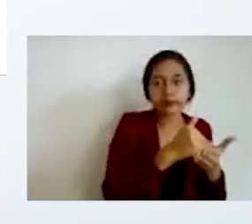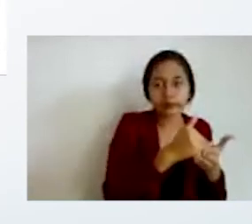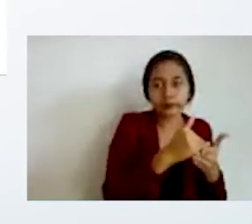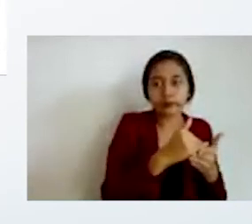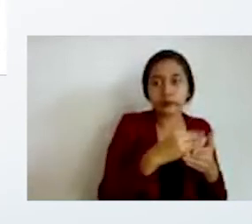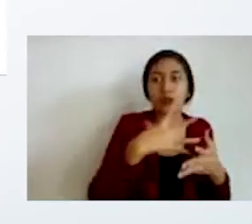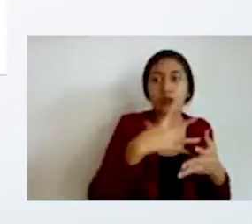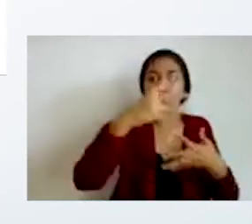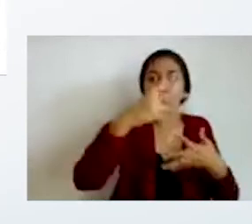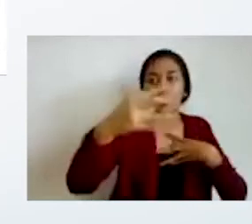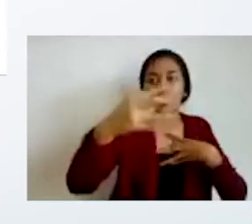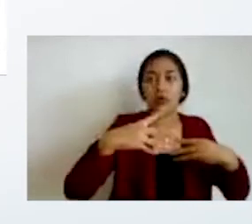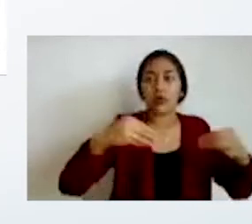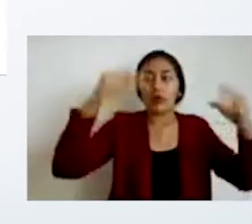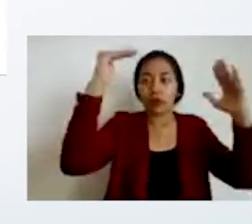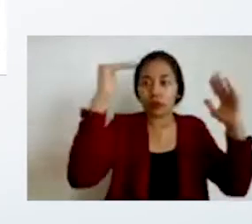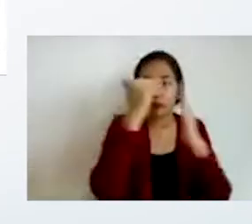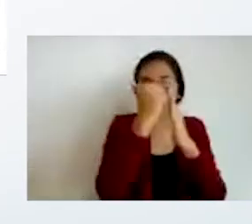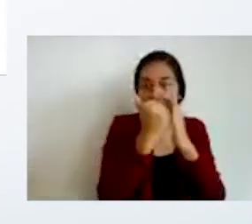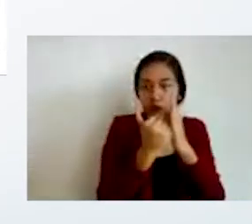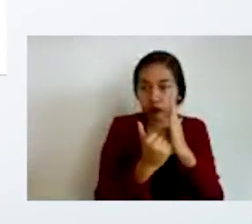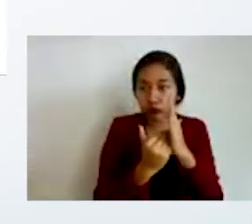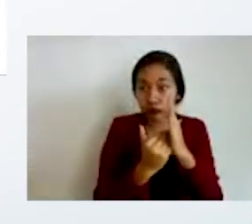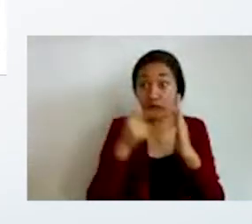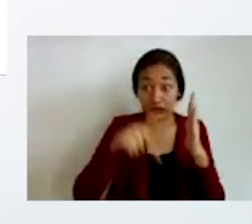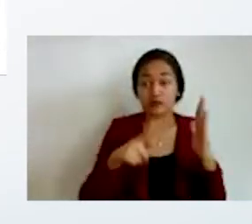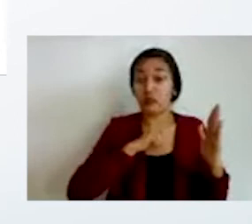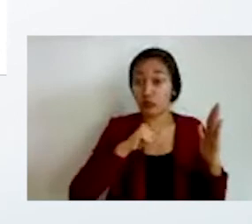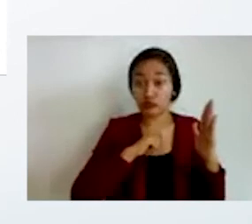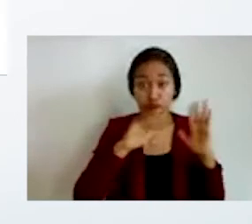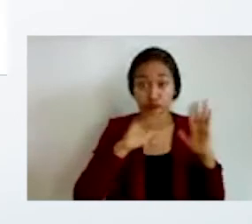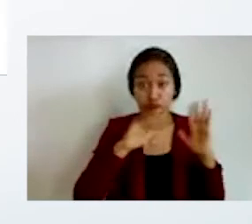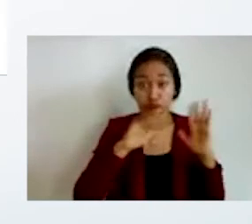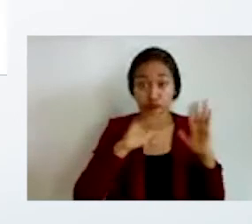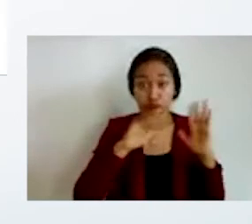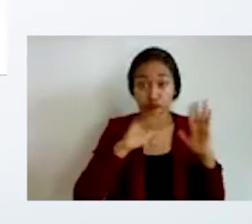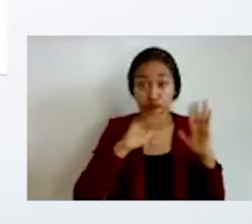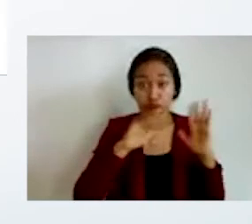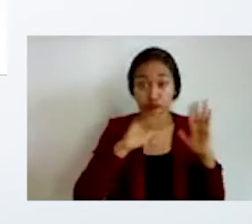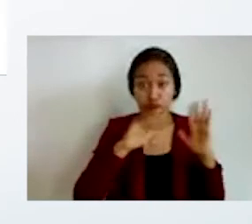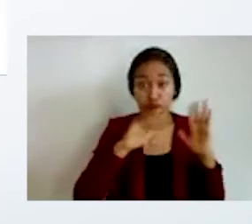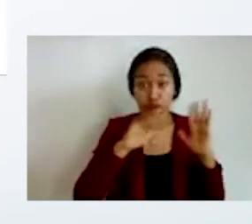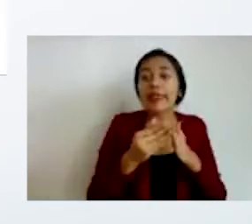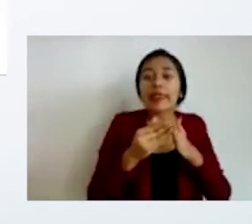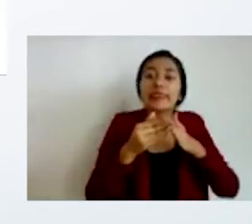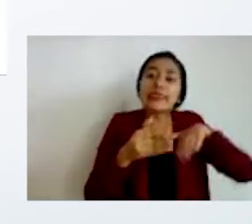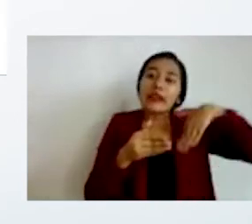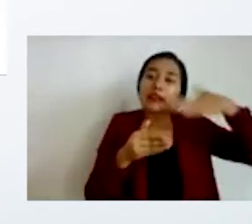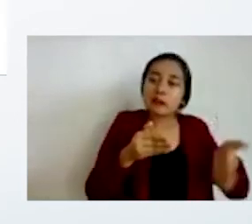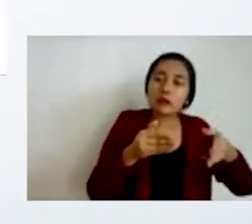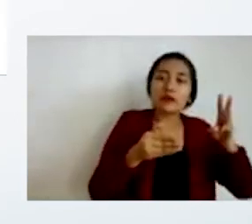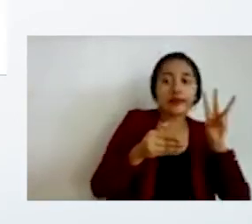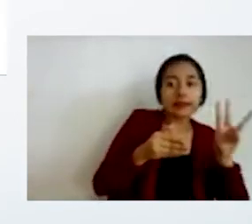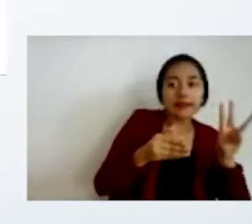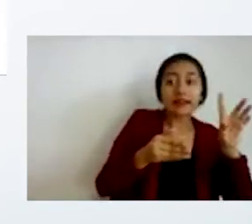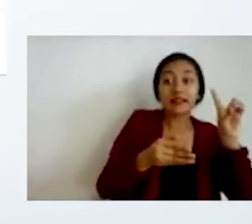de tener la tos, el dolor de garganta y la calentura, al menos durante 3 días. Es decir, duraría 7 días desde